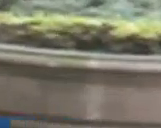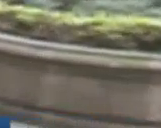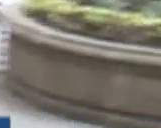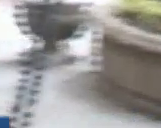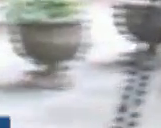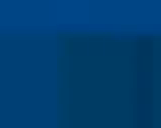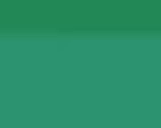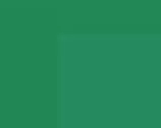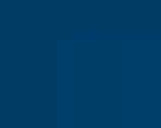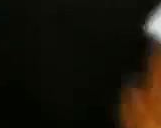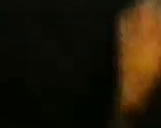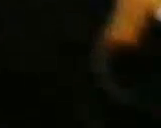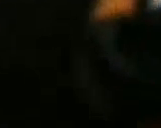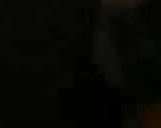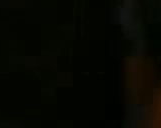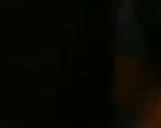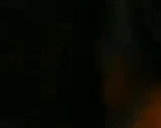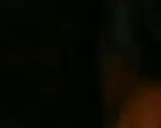instigación.